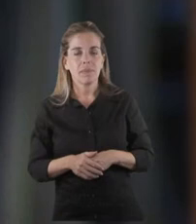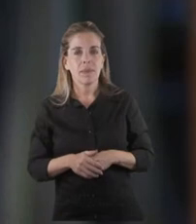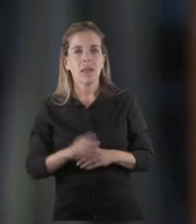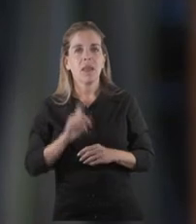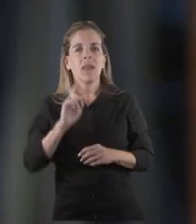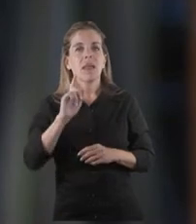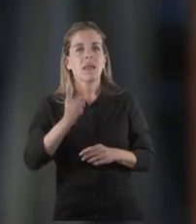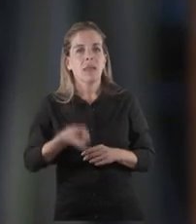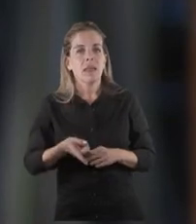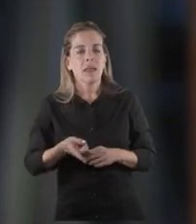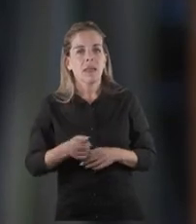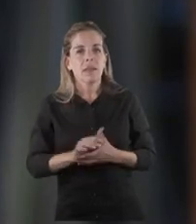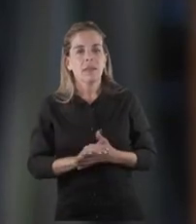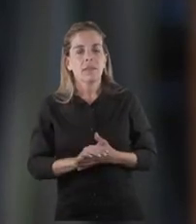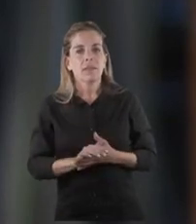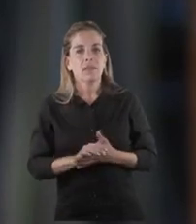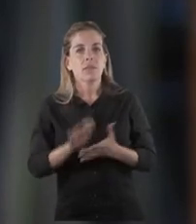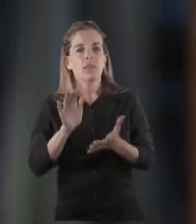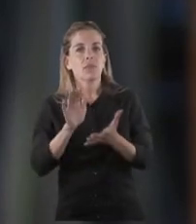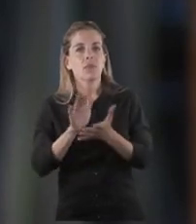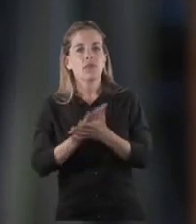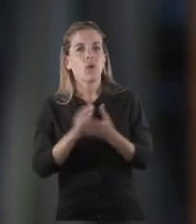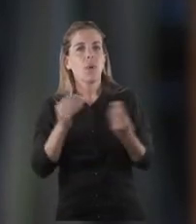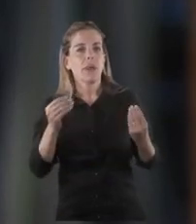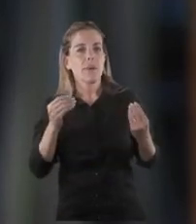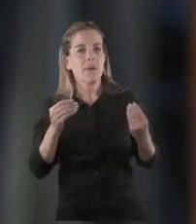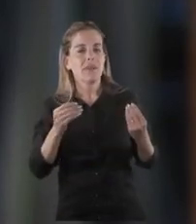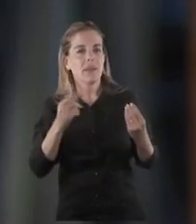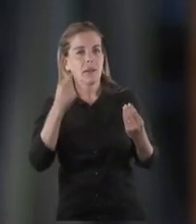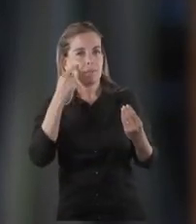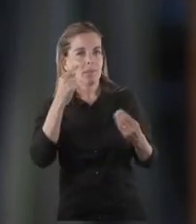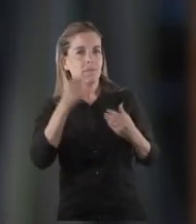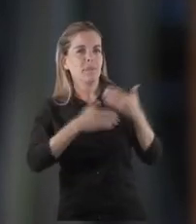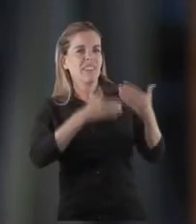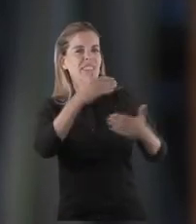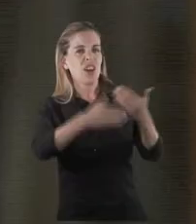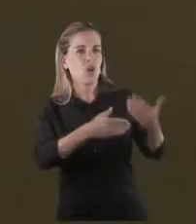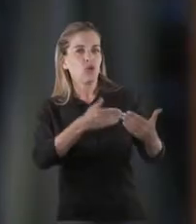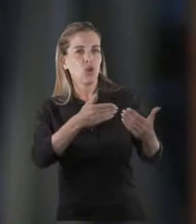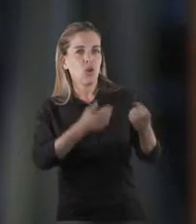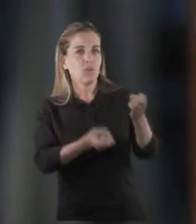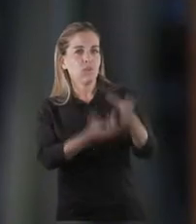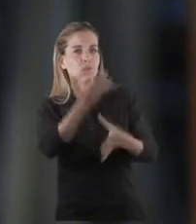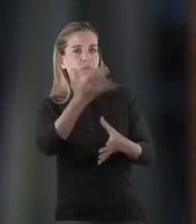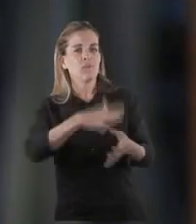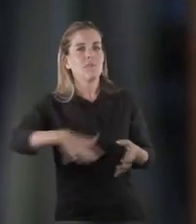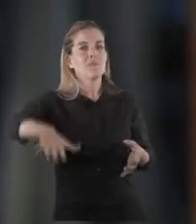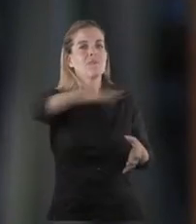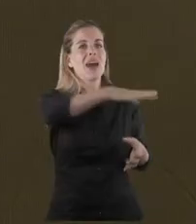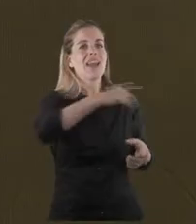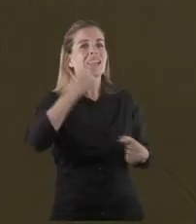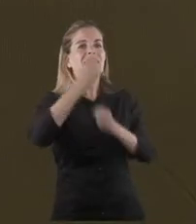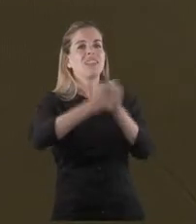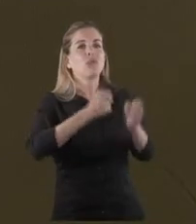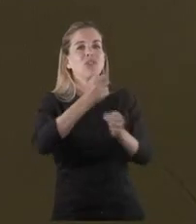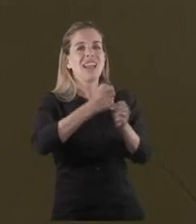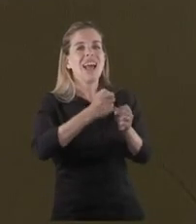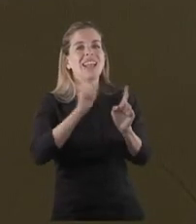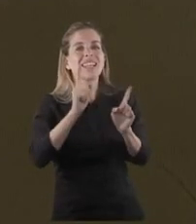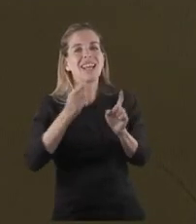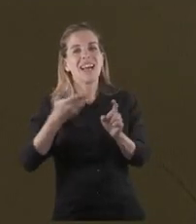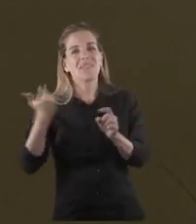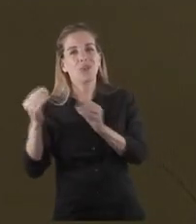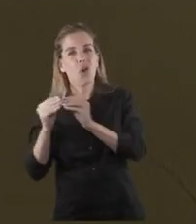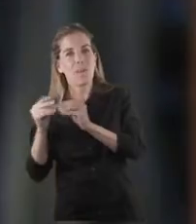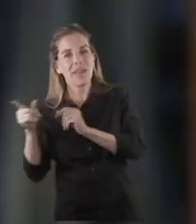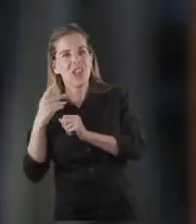la defensa, en el desarrollo de parques industriales, como comentaba Orlando, no